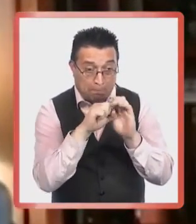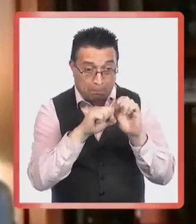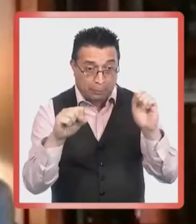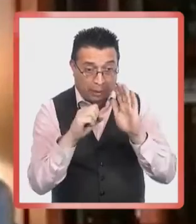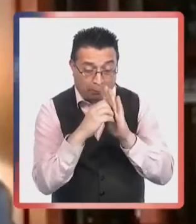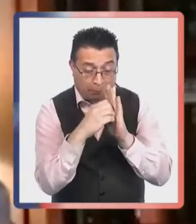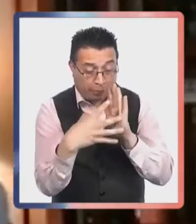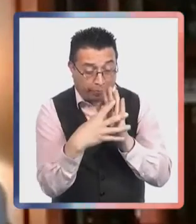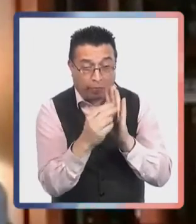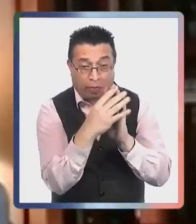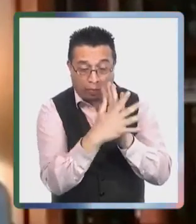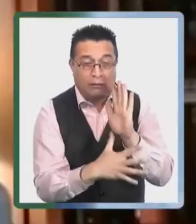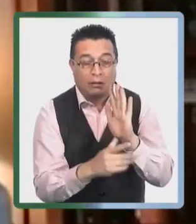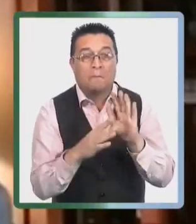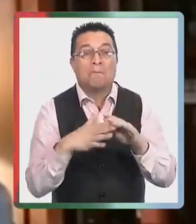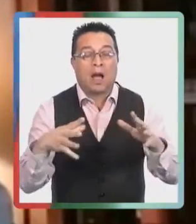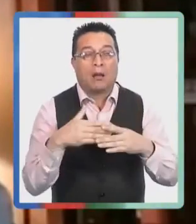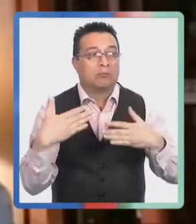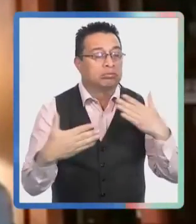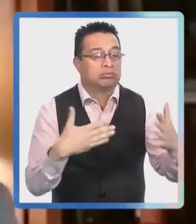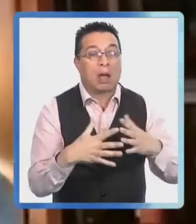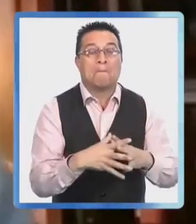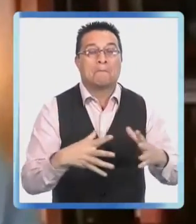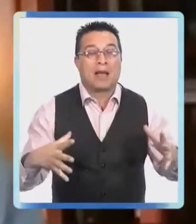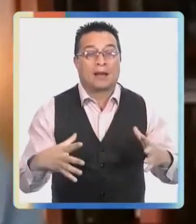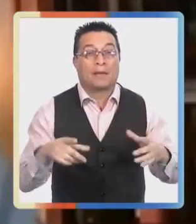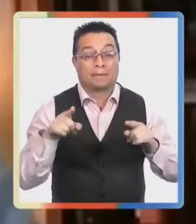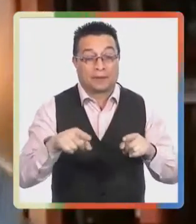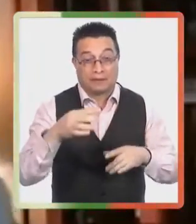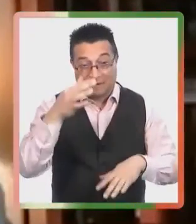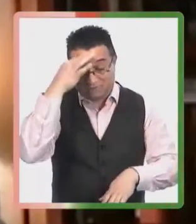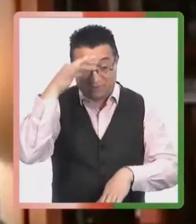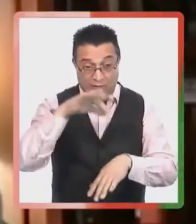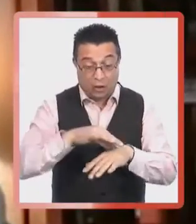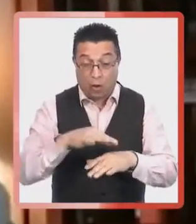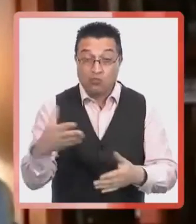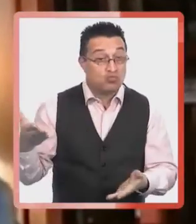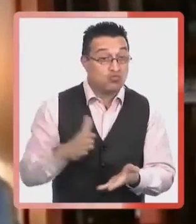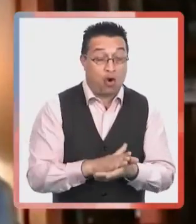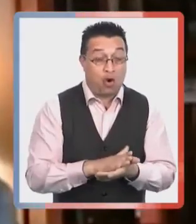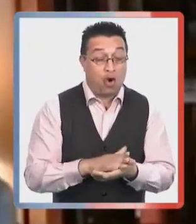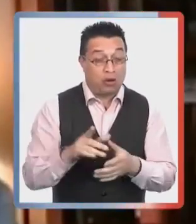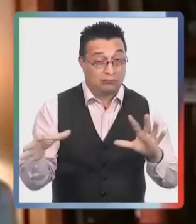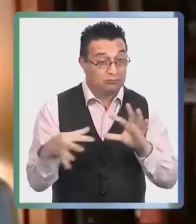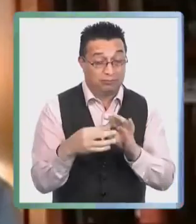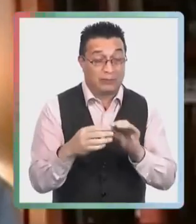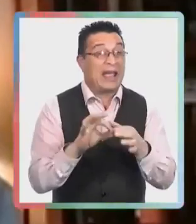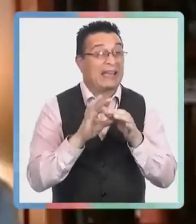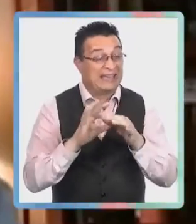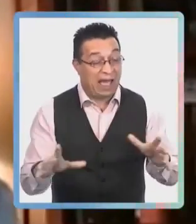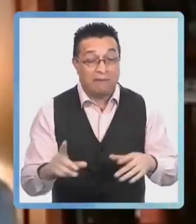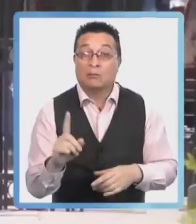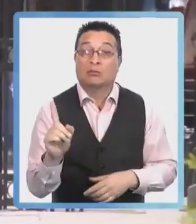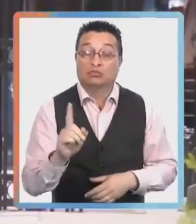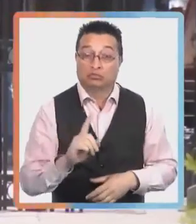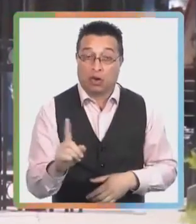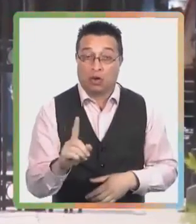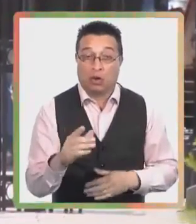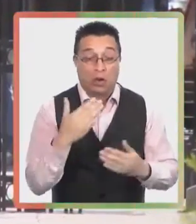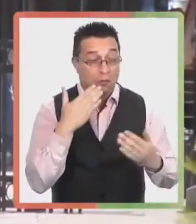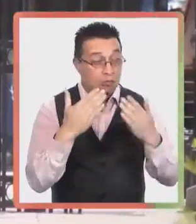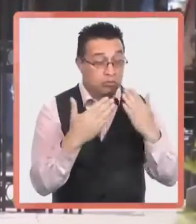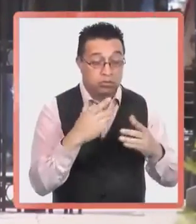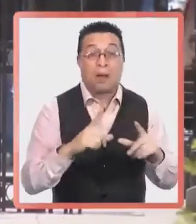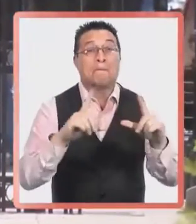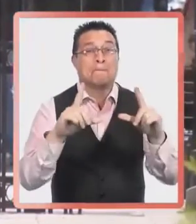virus es lo que facilita la infección. No es una enfermedad mortal, no es tan grave ni tan